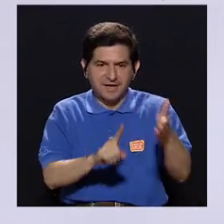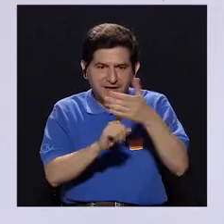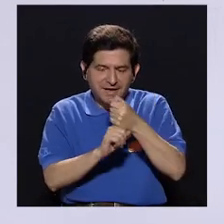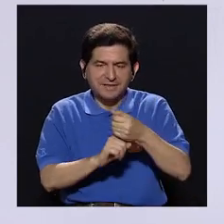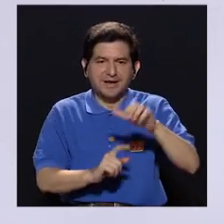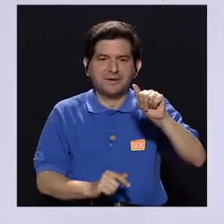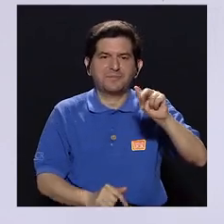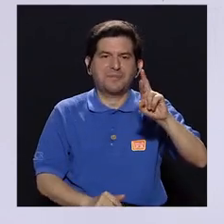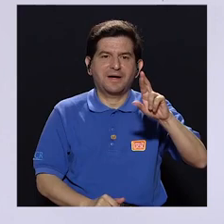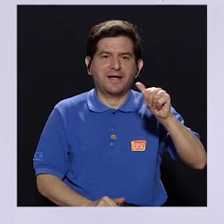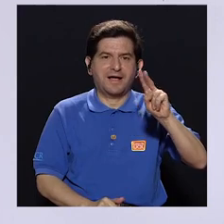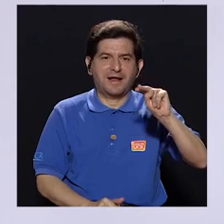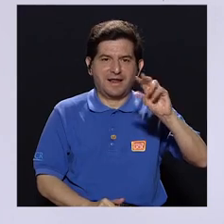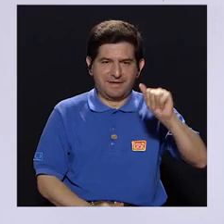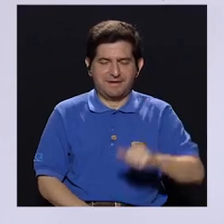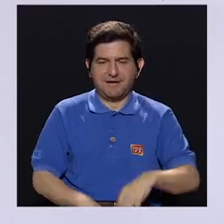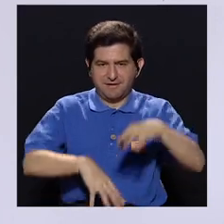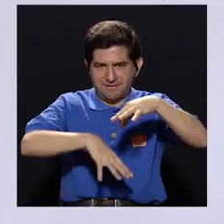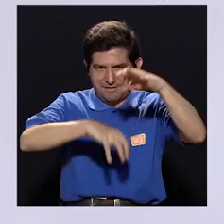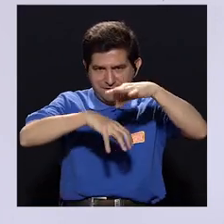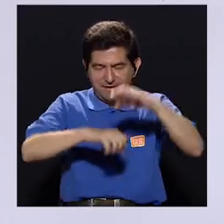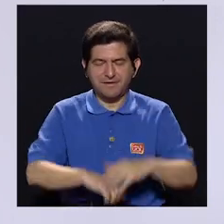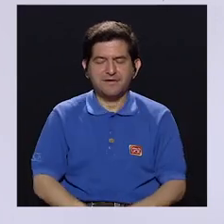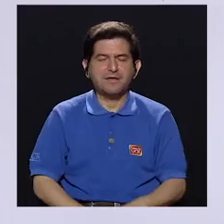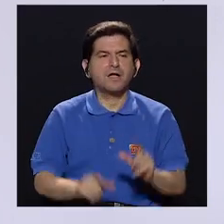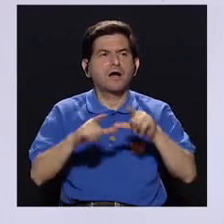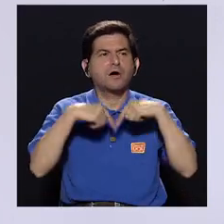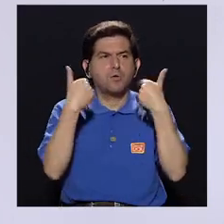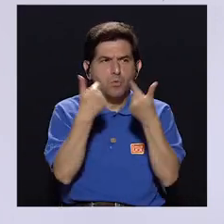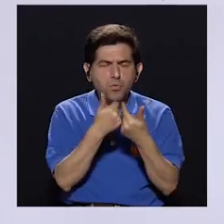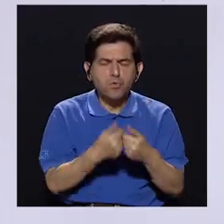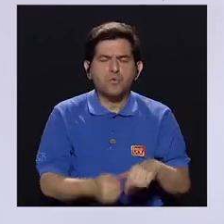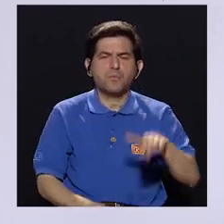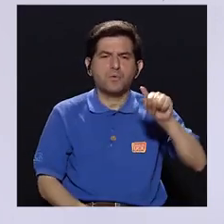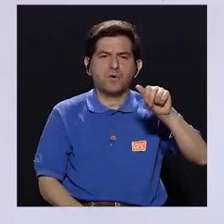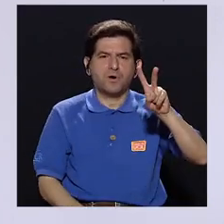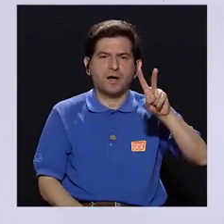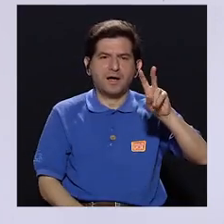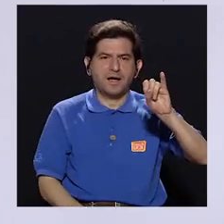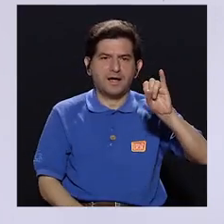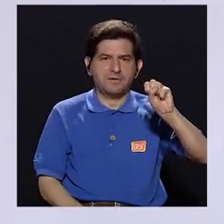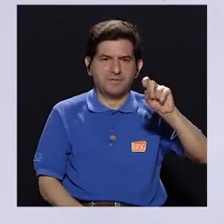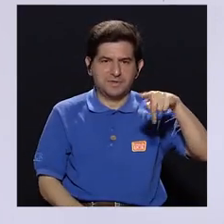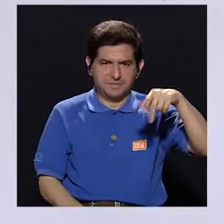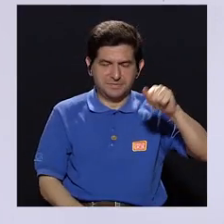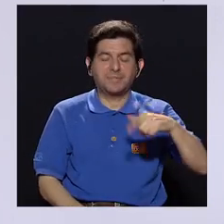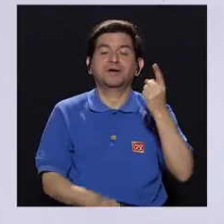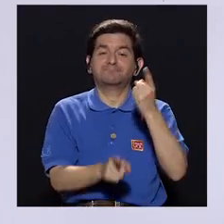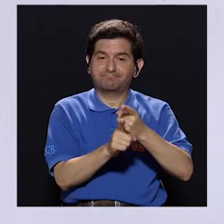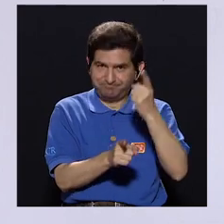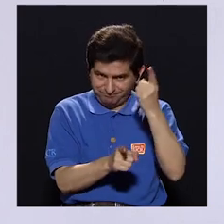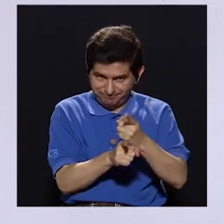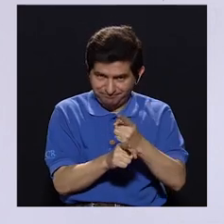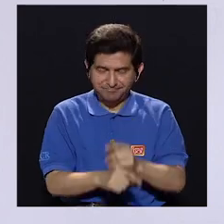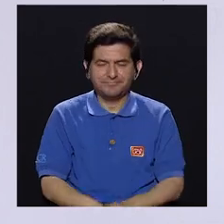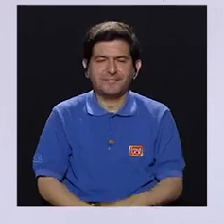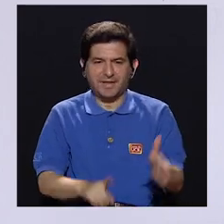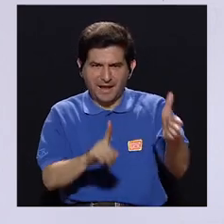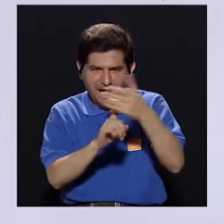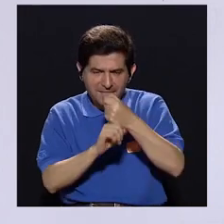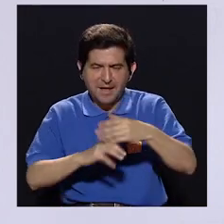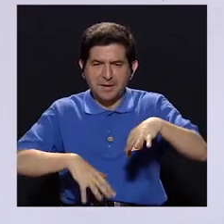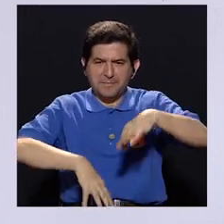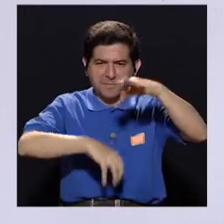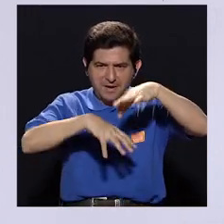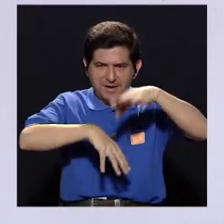hay unas avispas del de del grupo pomp que e efectivamente